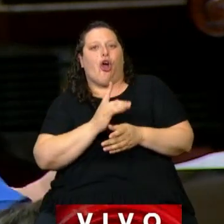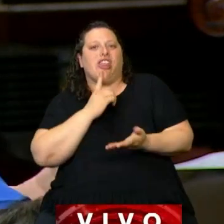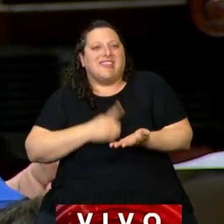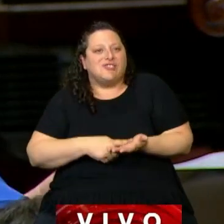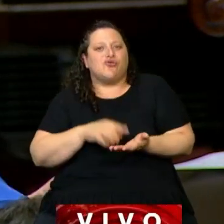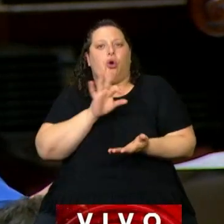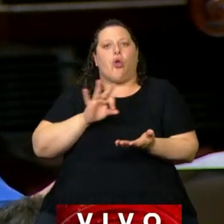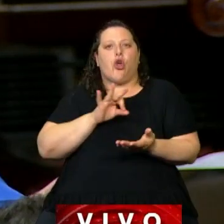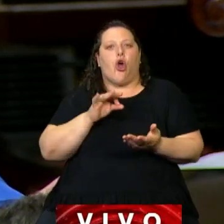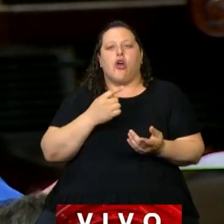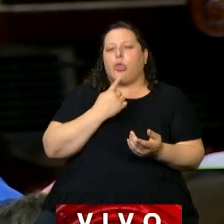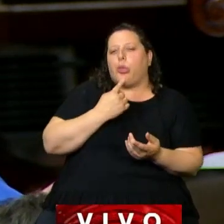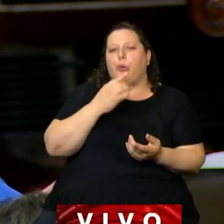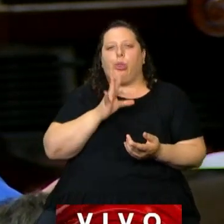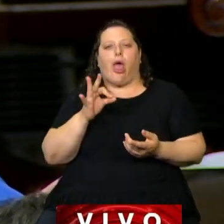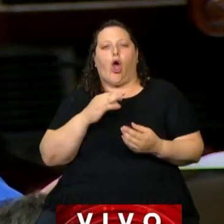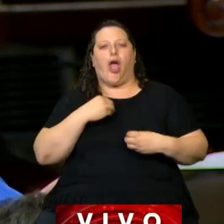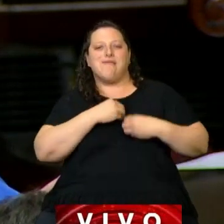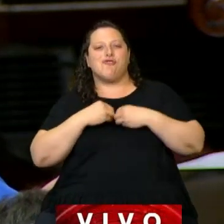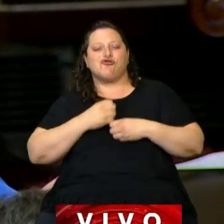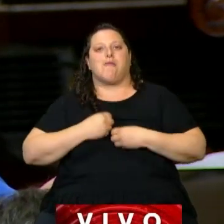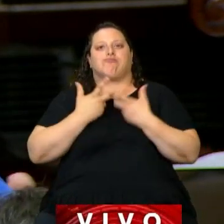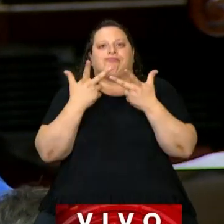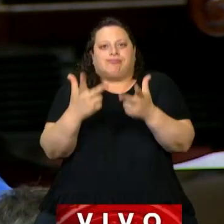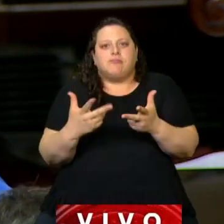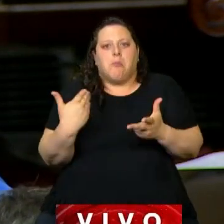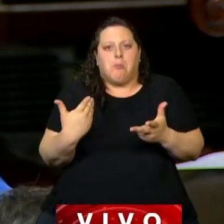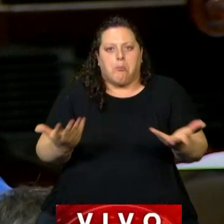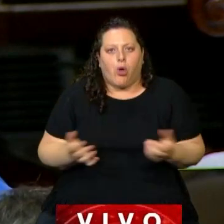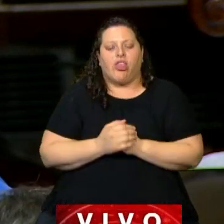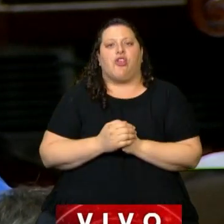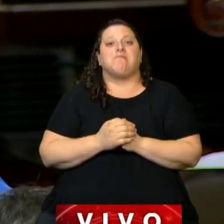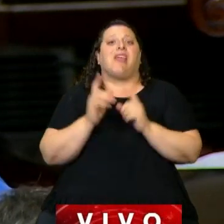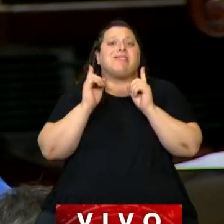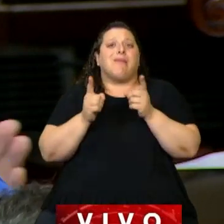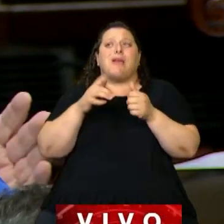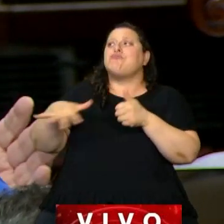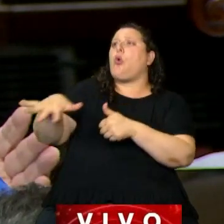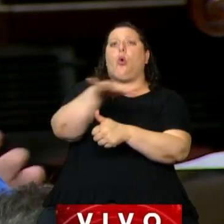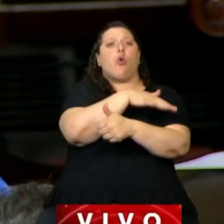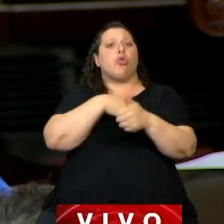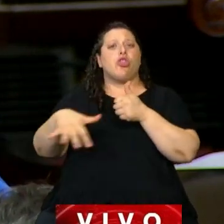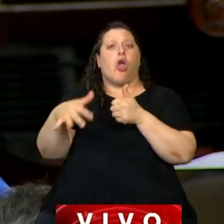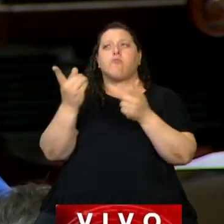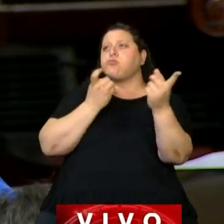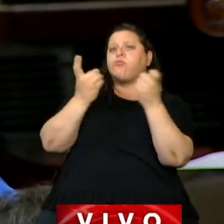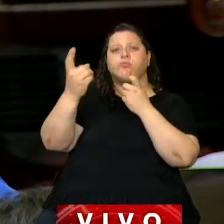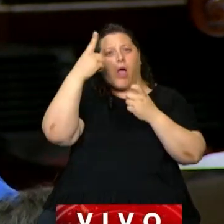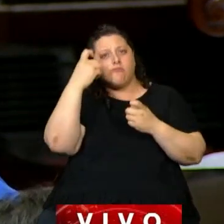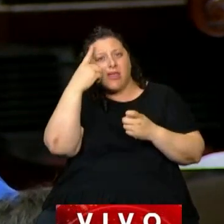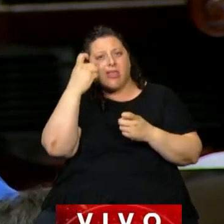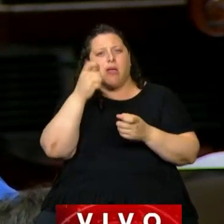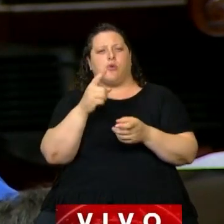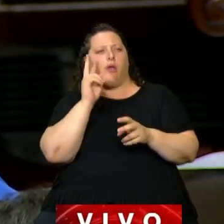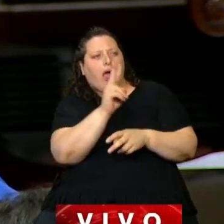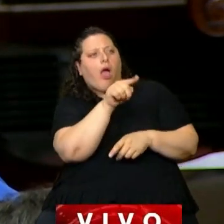nuestras emociones. Aprendemos sobre el mundo que nos rodea, logramos diferenciar lo bueno de lo malo. Hay